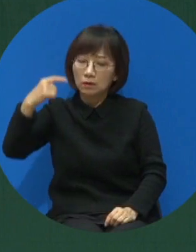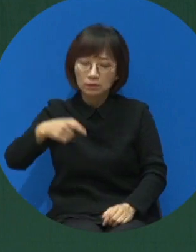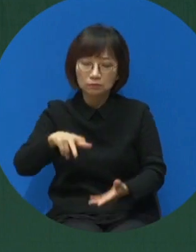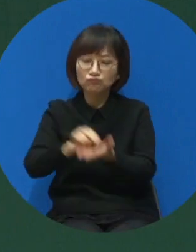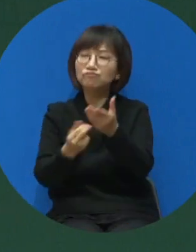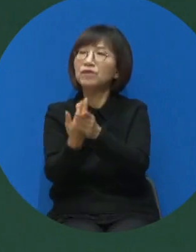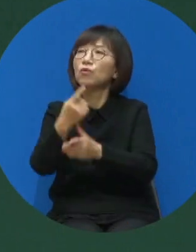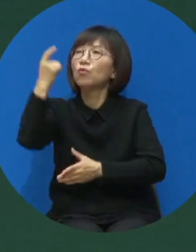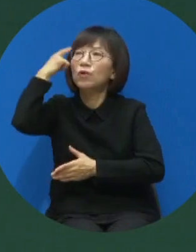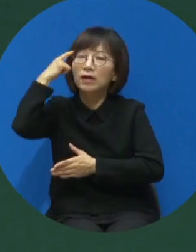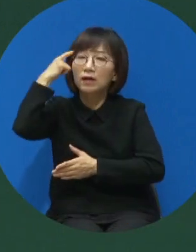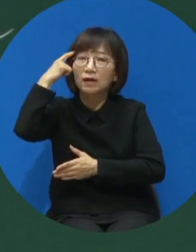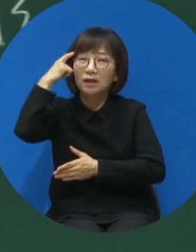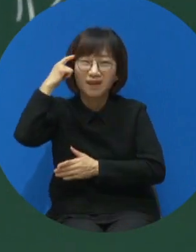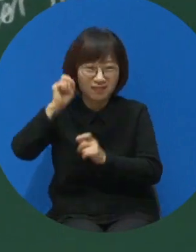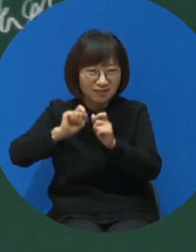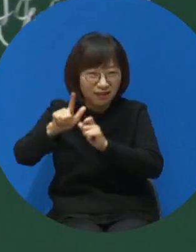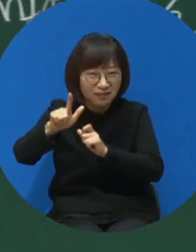pasa esto a mí